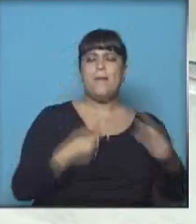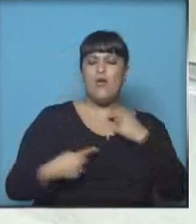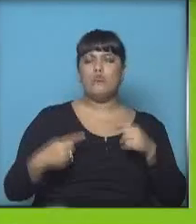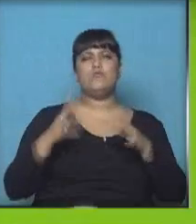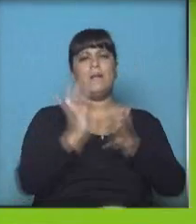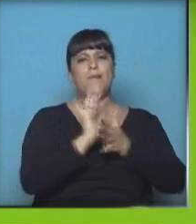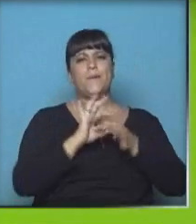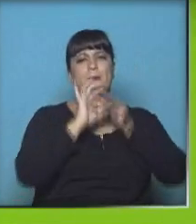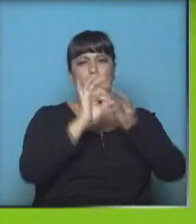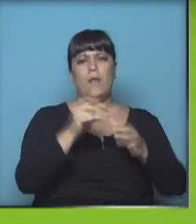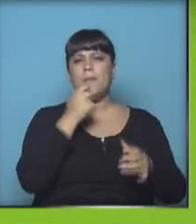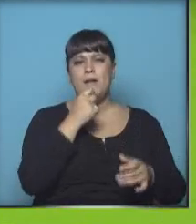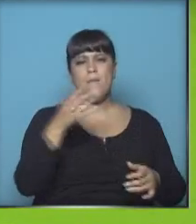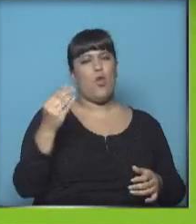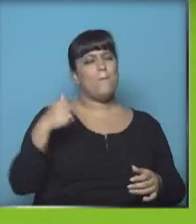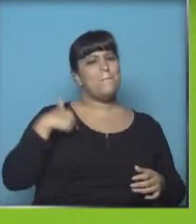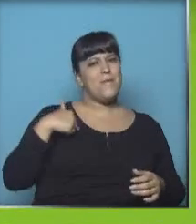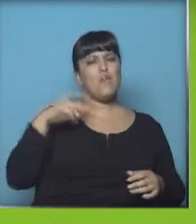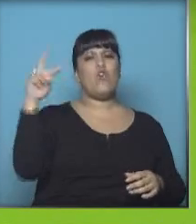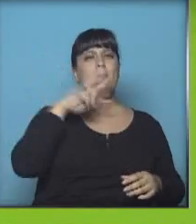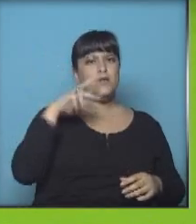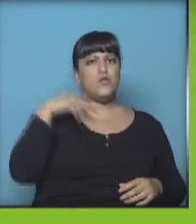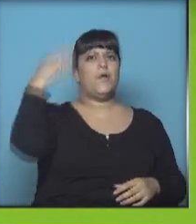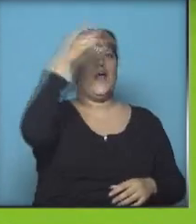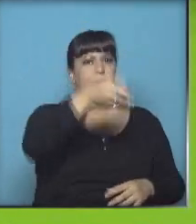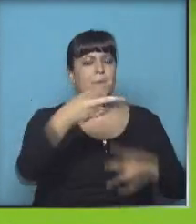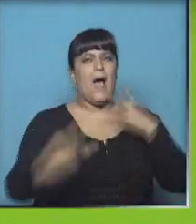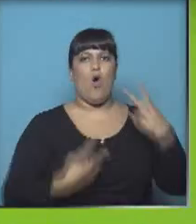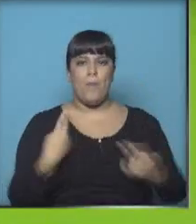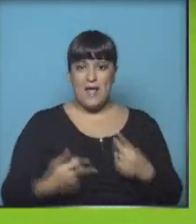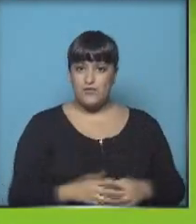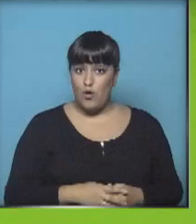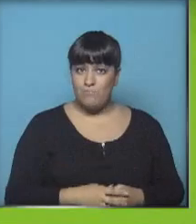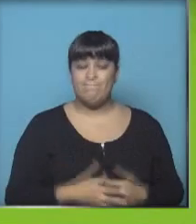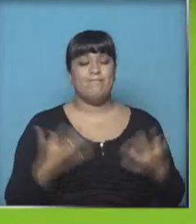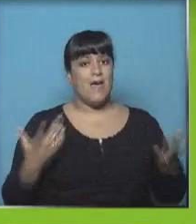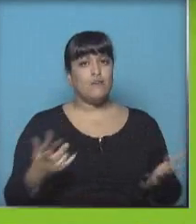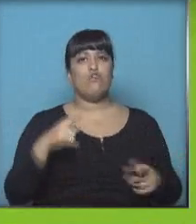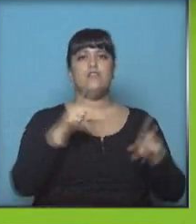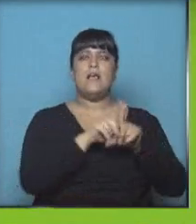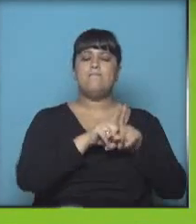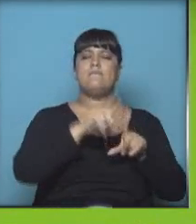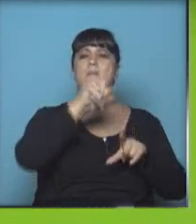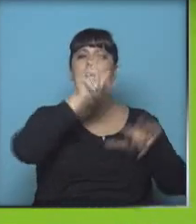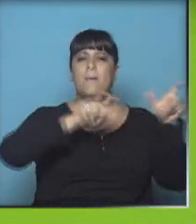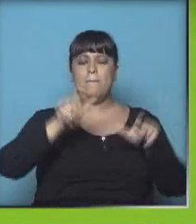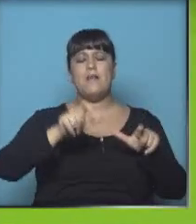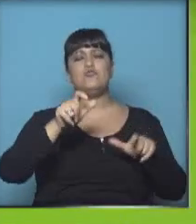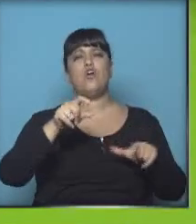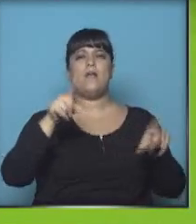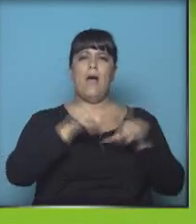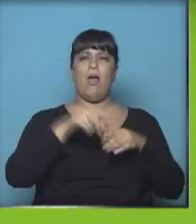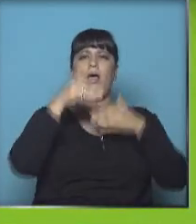vinculadas al miedo que por ahí podemos tener a someternos a una intervención quirúrgica. Uh-huh. Y entonces hay una tendencia como a dilatar